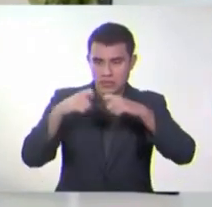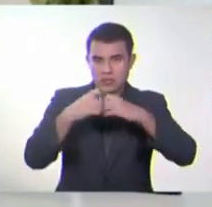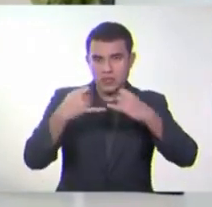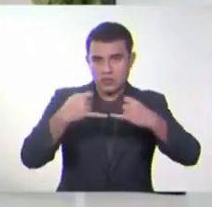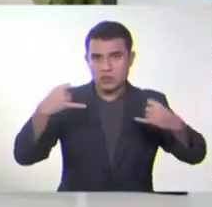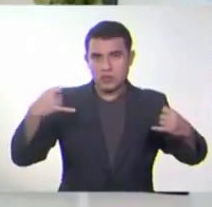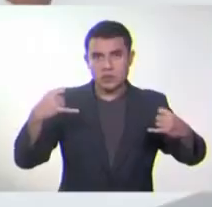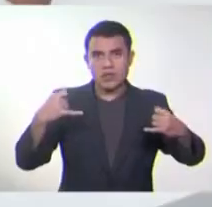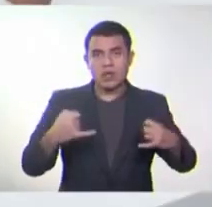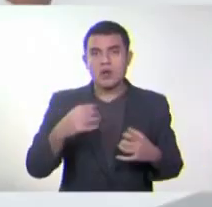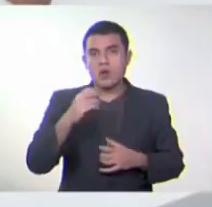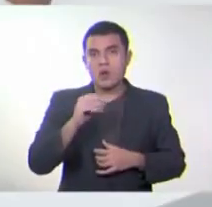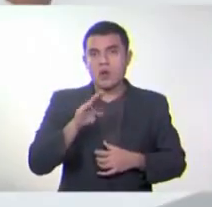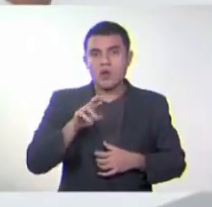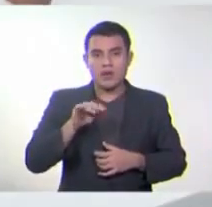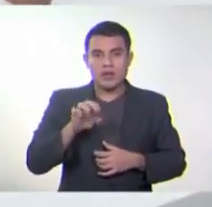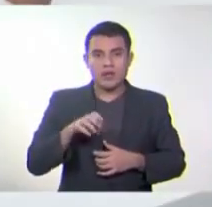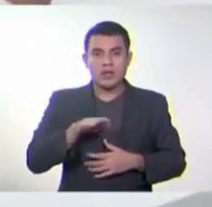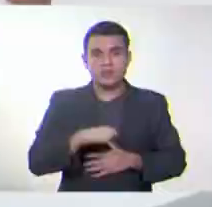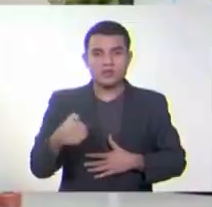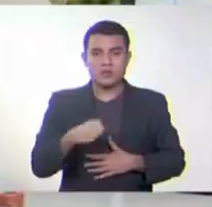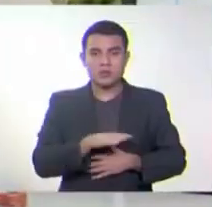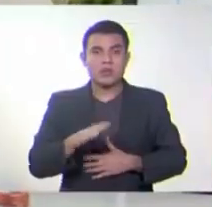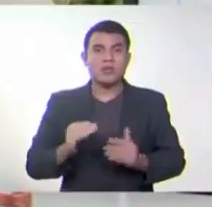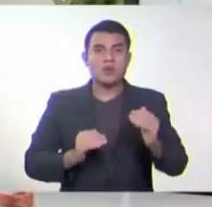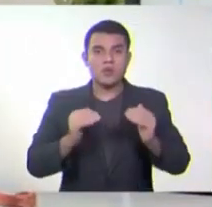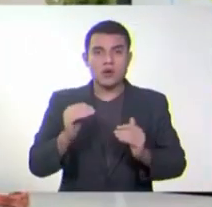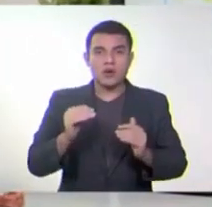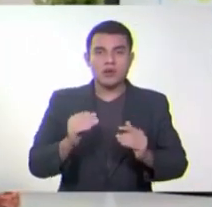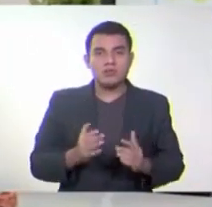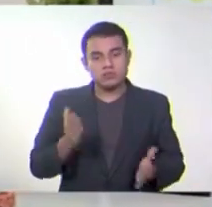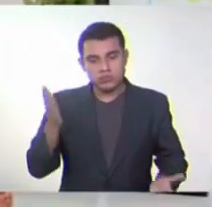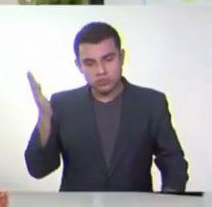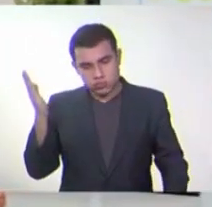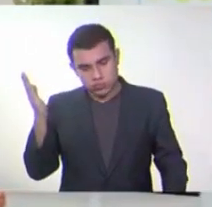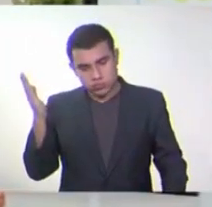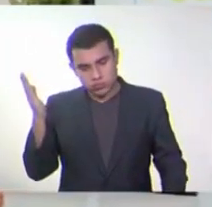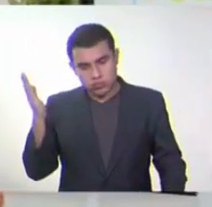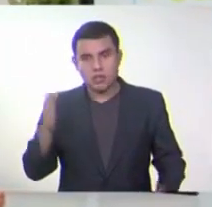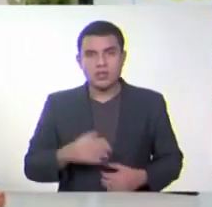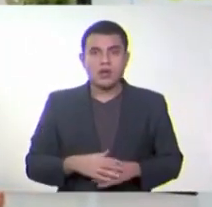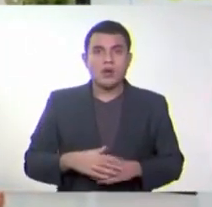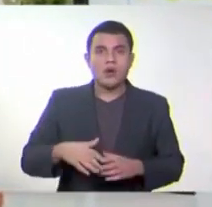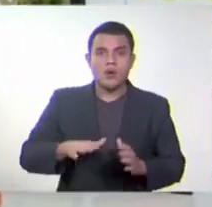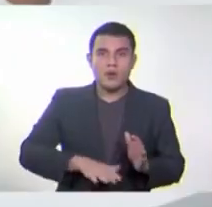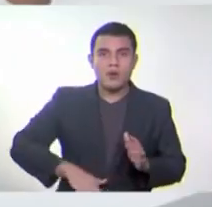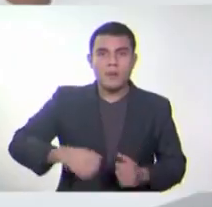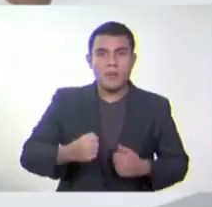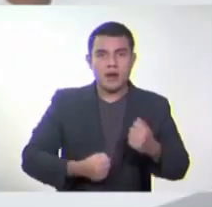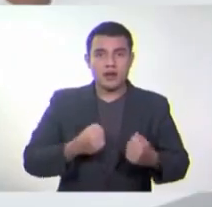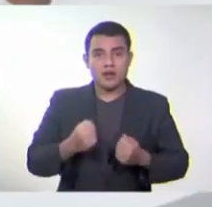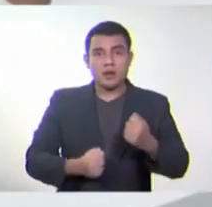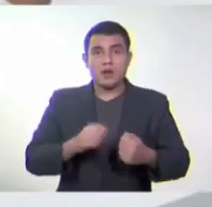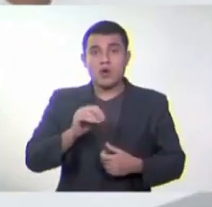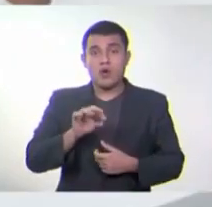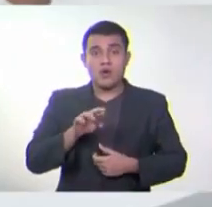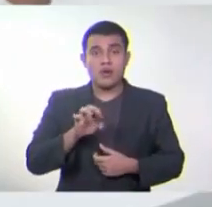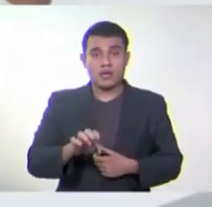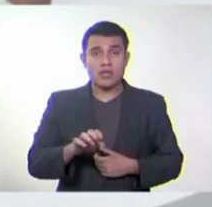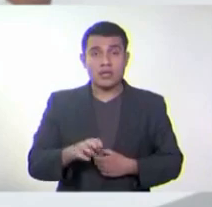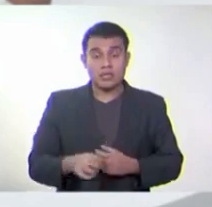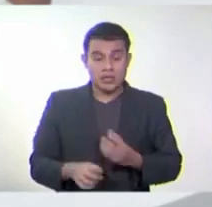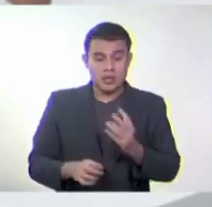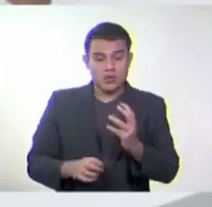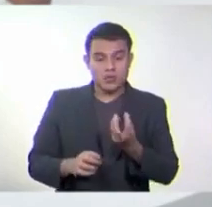es cobre el que utilizamos. También las estatuas de los parques están revestidas de cobre. El filamento de los focos de luz